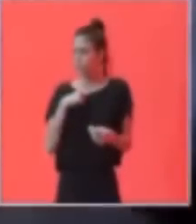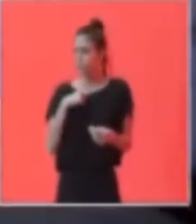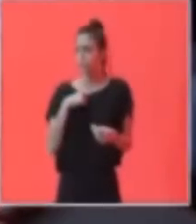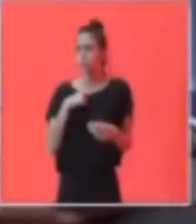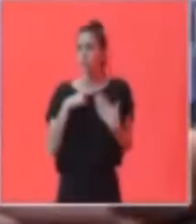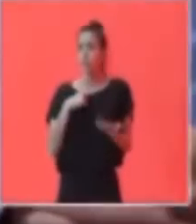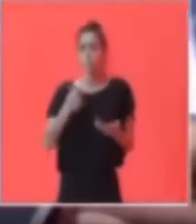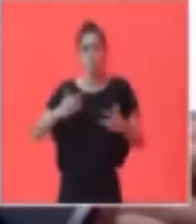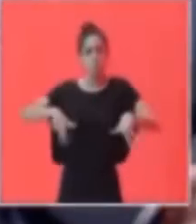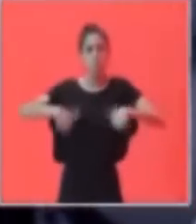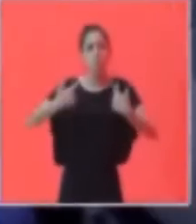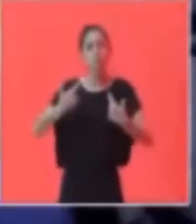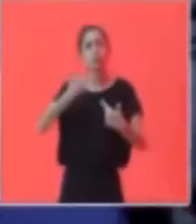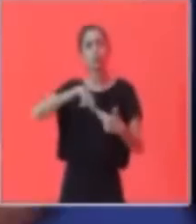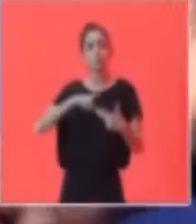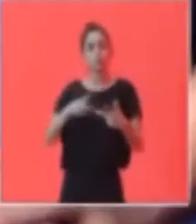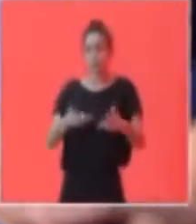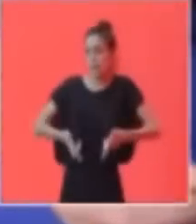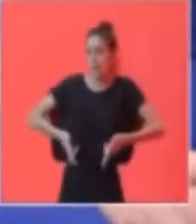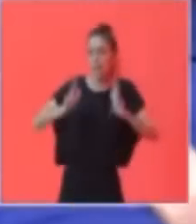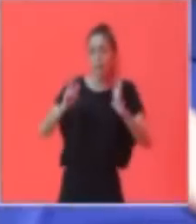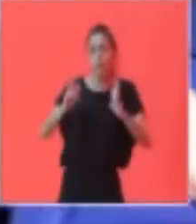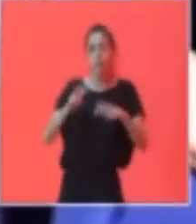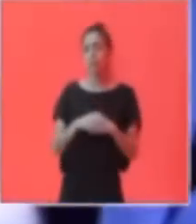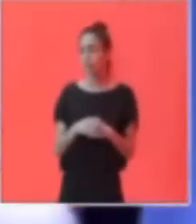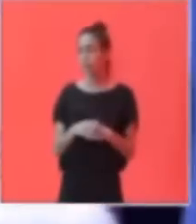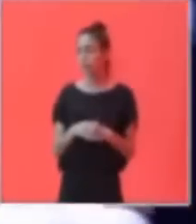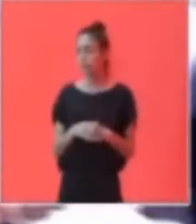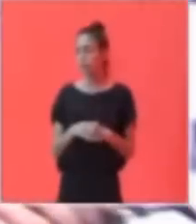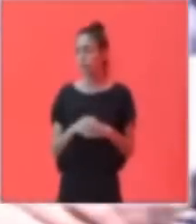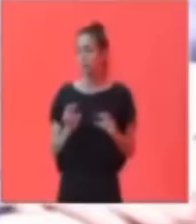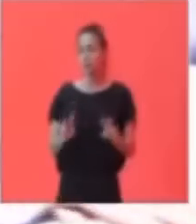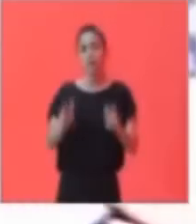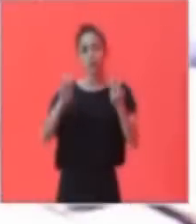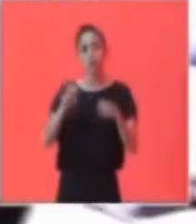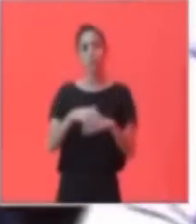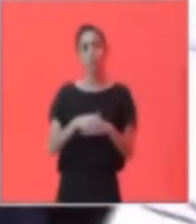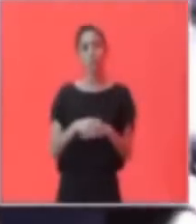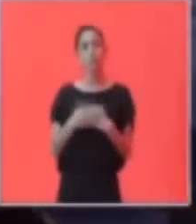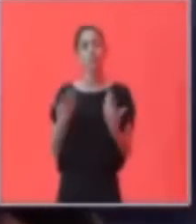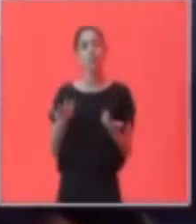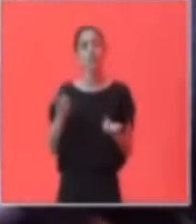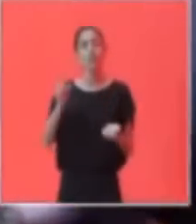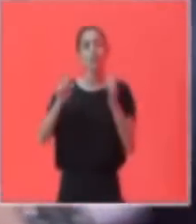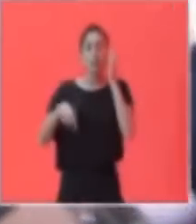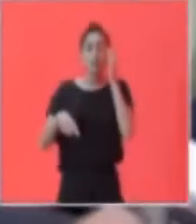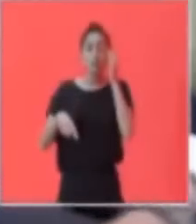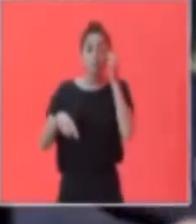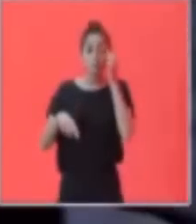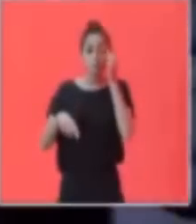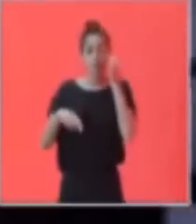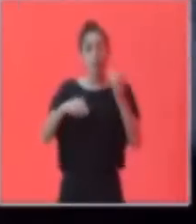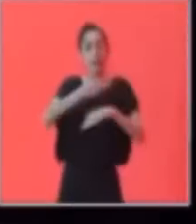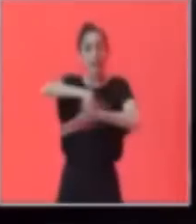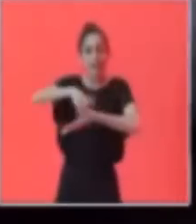que nos permite ser verdaderamente libres e innovar. Imaginamos perfectamente posible la escena de compartir una caña o un vino